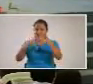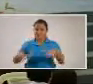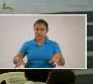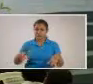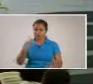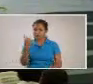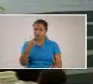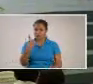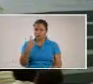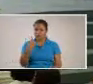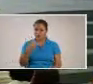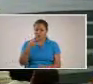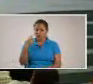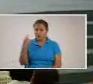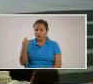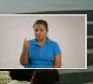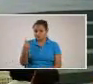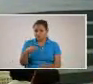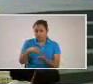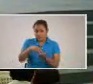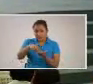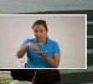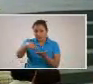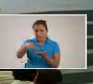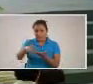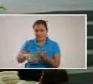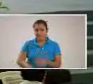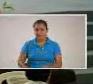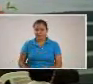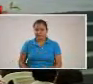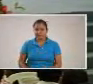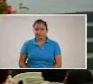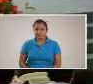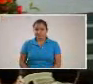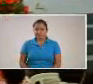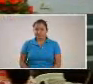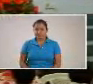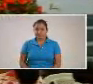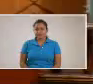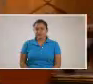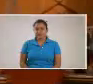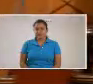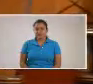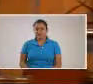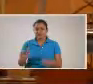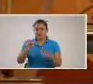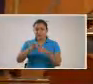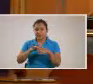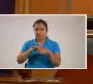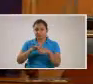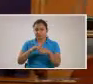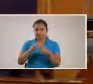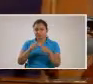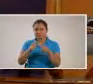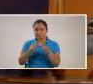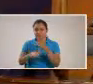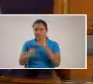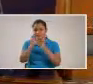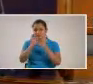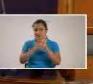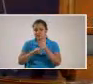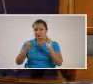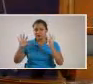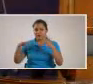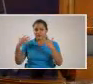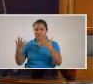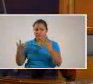Ezequiel 39 describe su derrota, que vemos el cumplimiento en Isaías en Apocalipsis capítulo 20. ¿Me doy